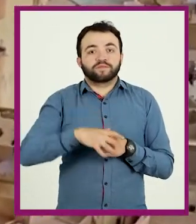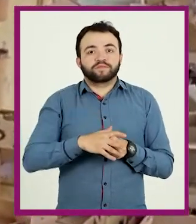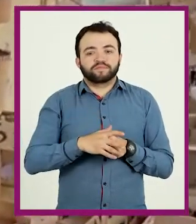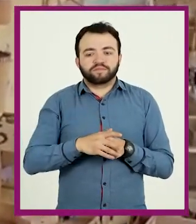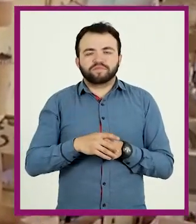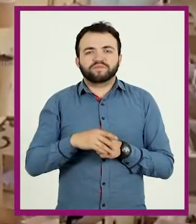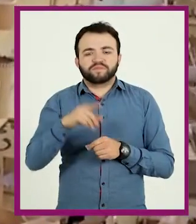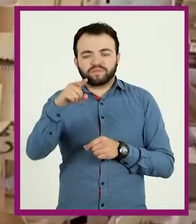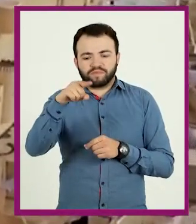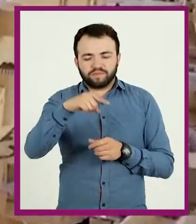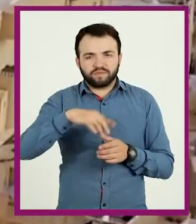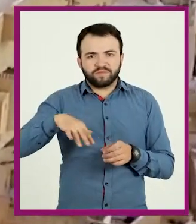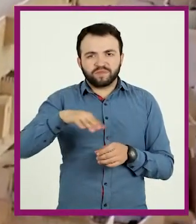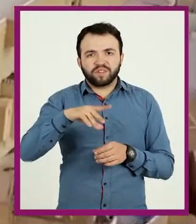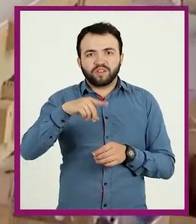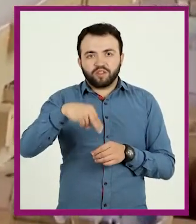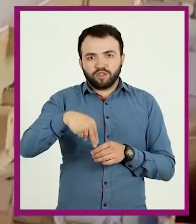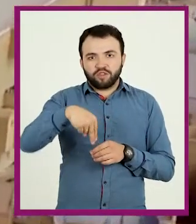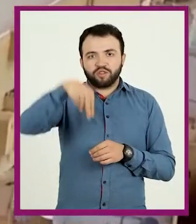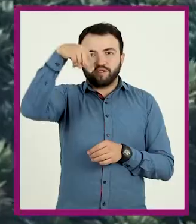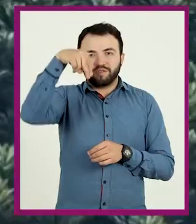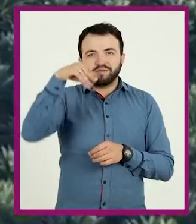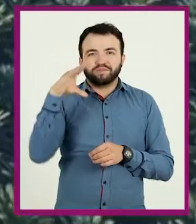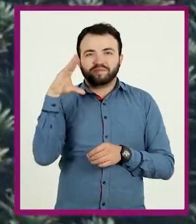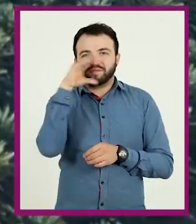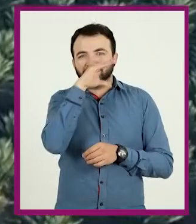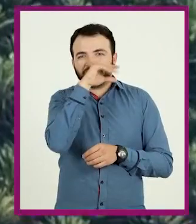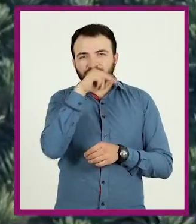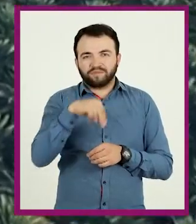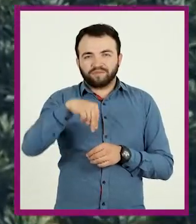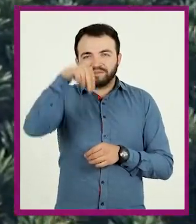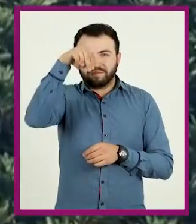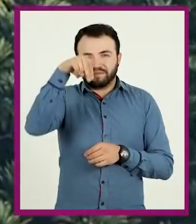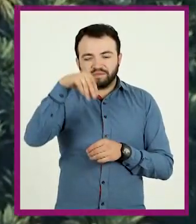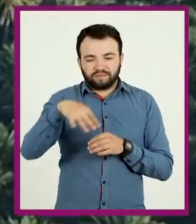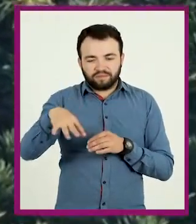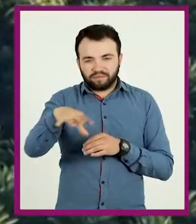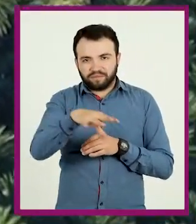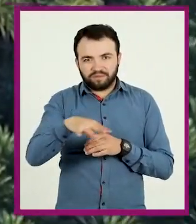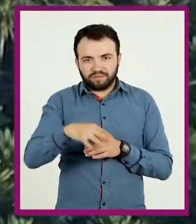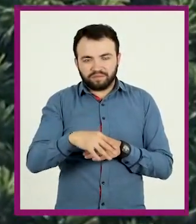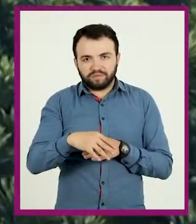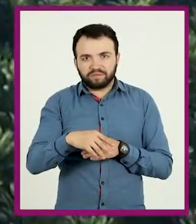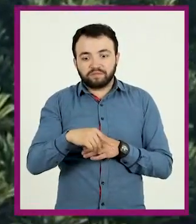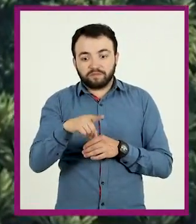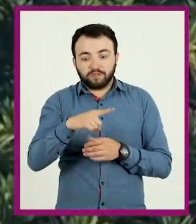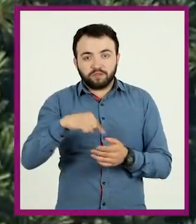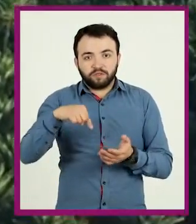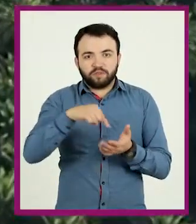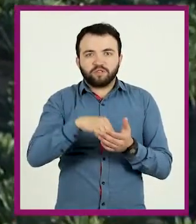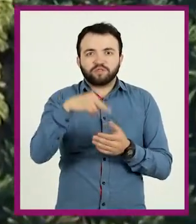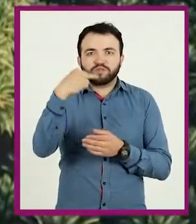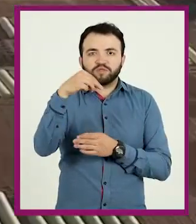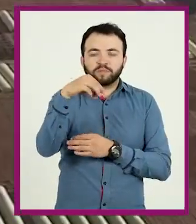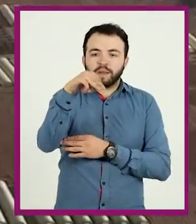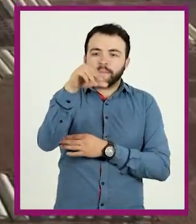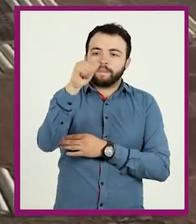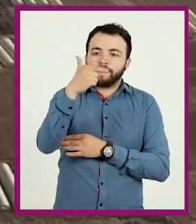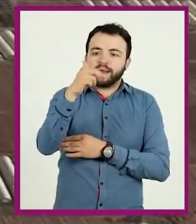Se localiza en el norte del continente africano, a orillas del Mediterráneo, en la zona conocida como el